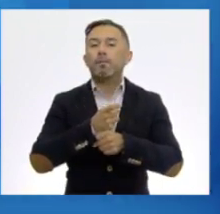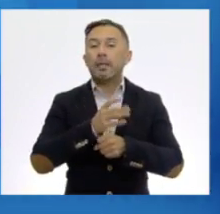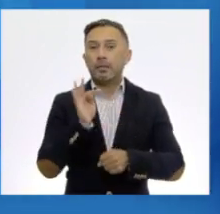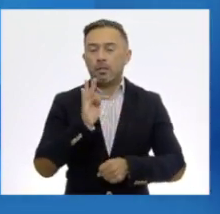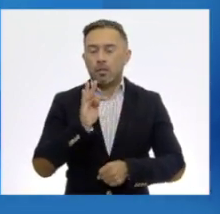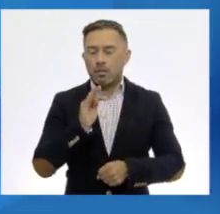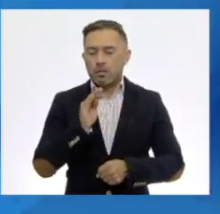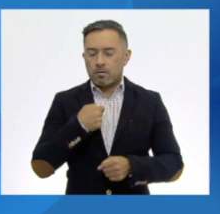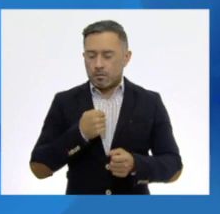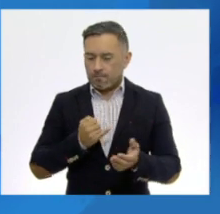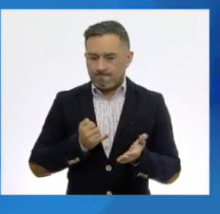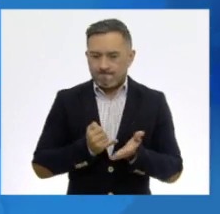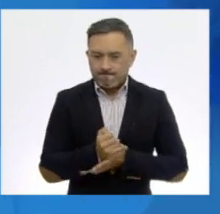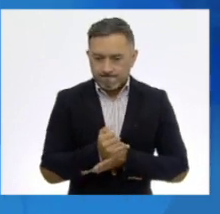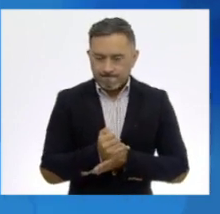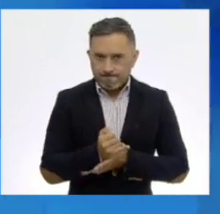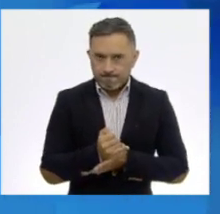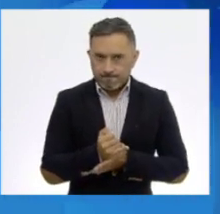puedes tener?